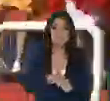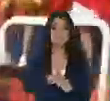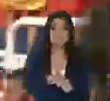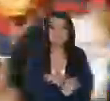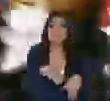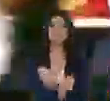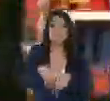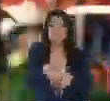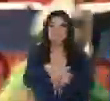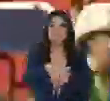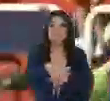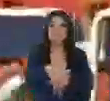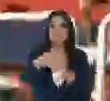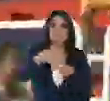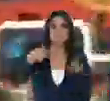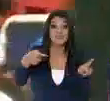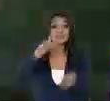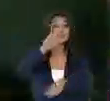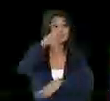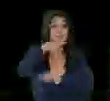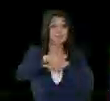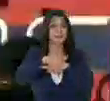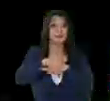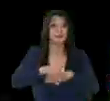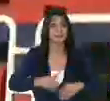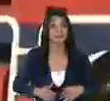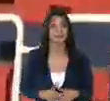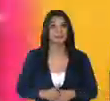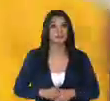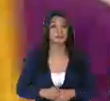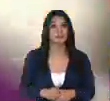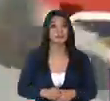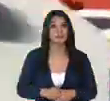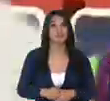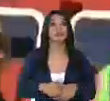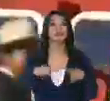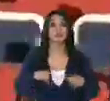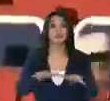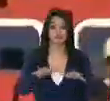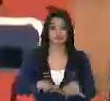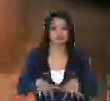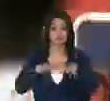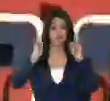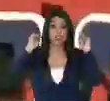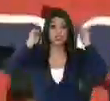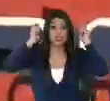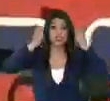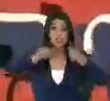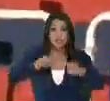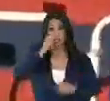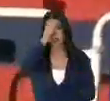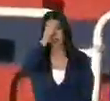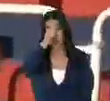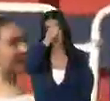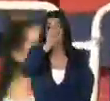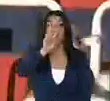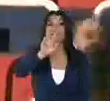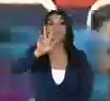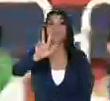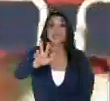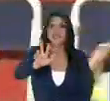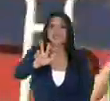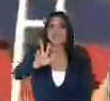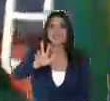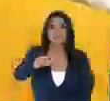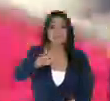desfiles, que son a partir de las 3 de la tarde en el sur. Aquí en la tribuna de las Chiris, el domingo 23, igualmente a partir de